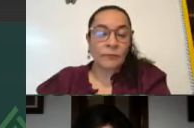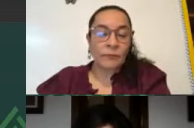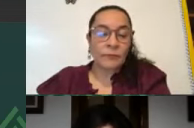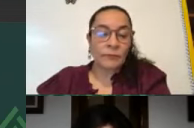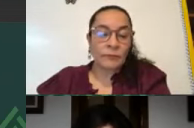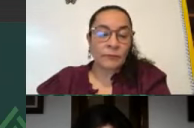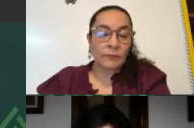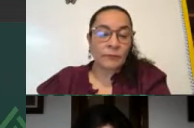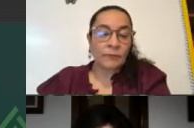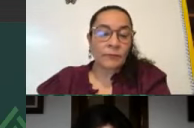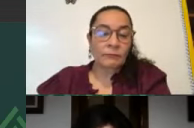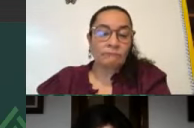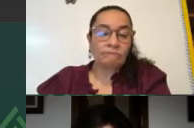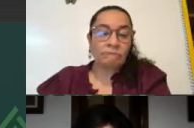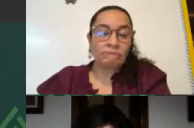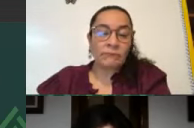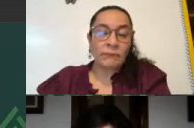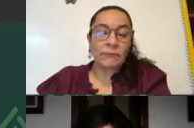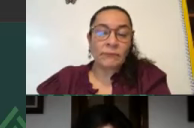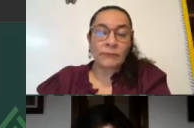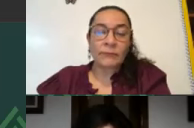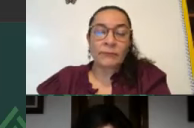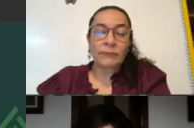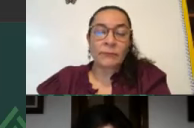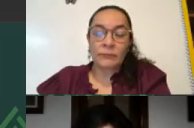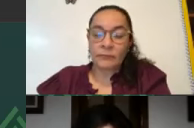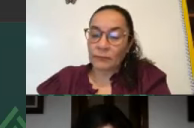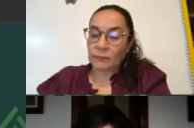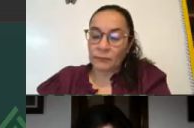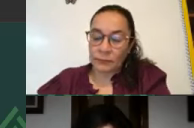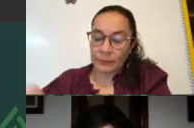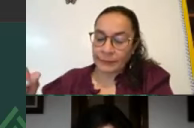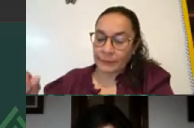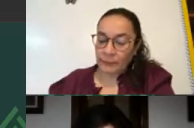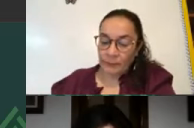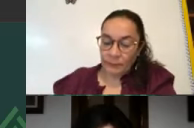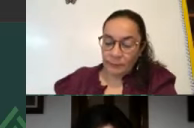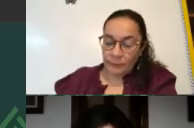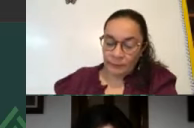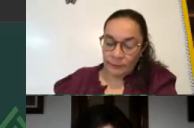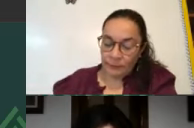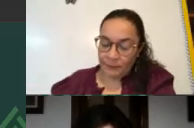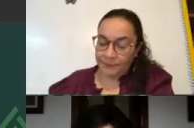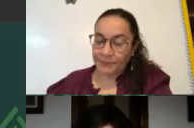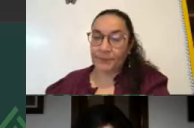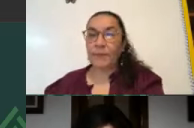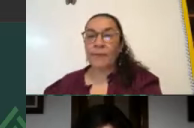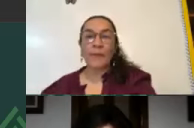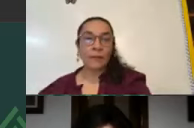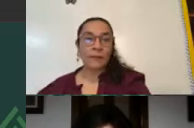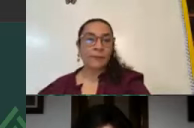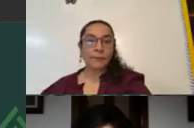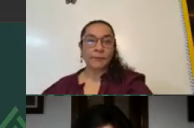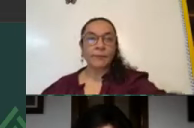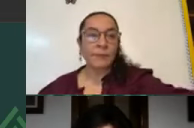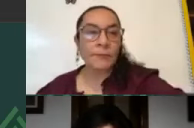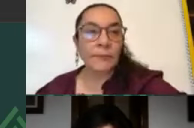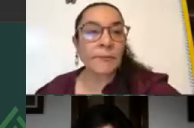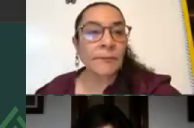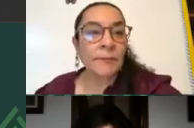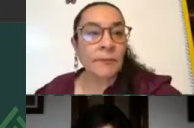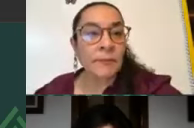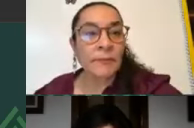de accesibilidad a las tecnologías de información, permitiendo que dicho procedimiento se realice